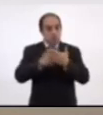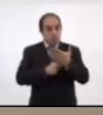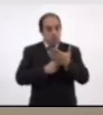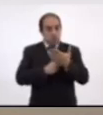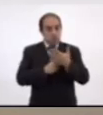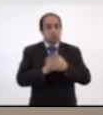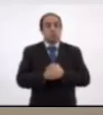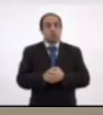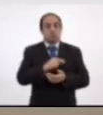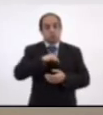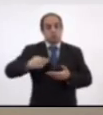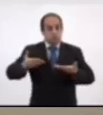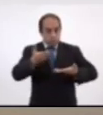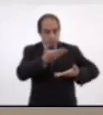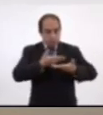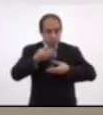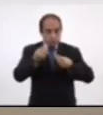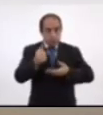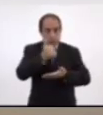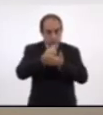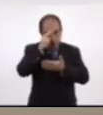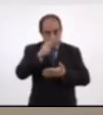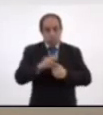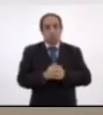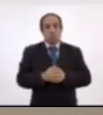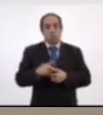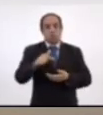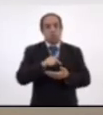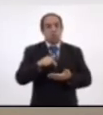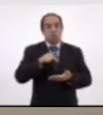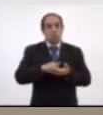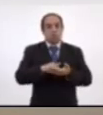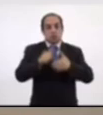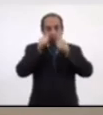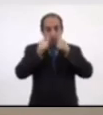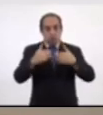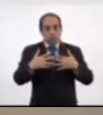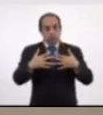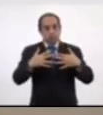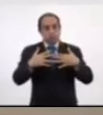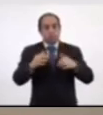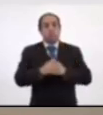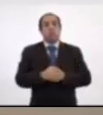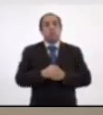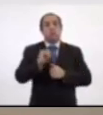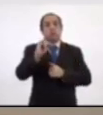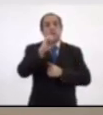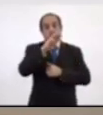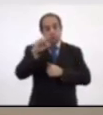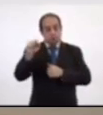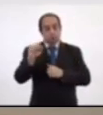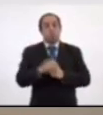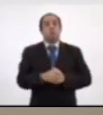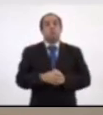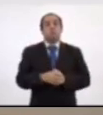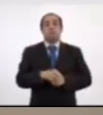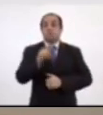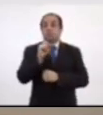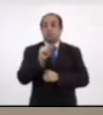también hemos compartido mucho con la Ciudad de México, de los módulos de atención respiratoria del Seguro Social,